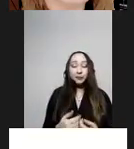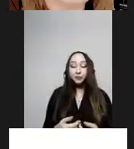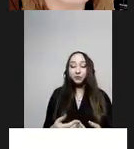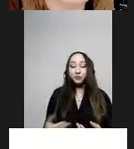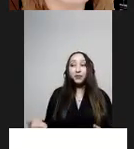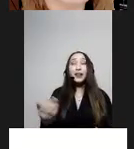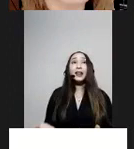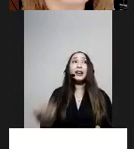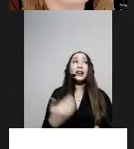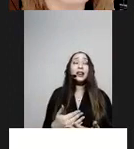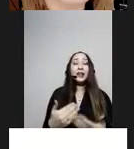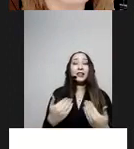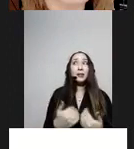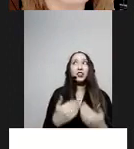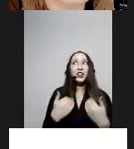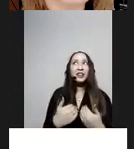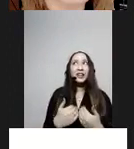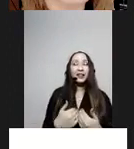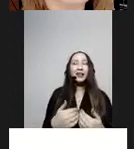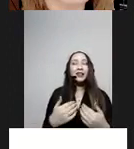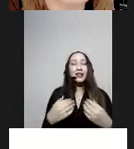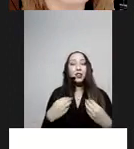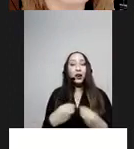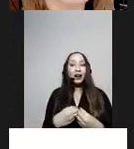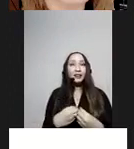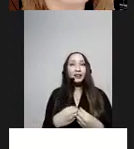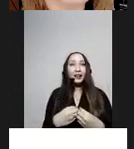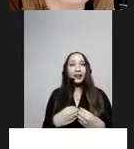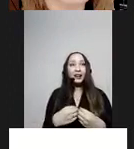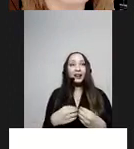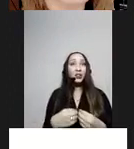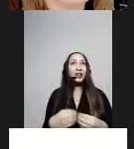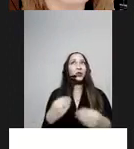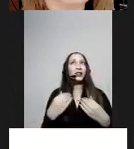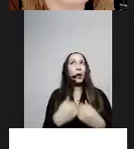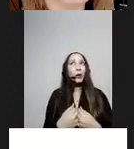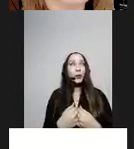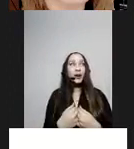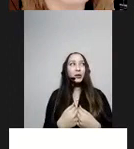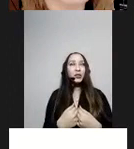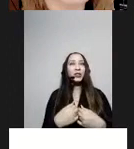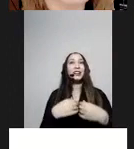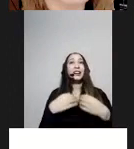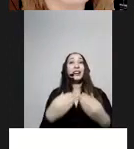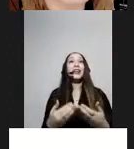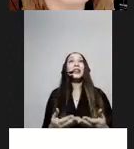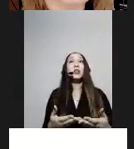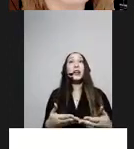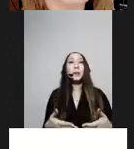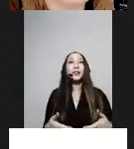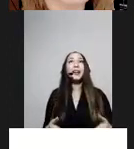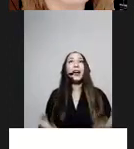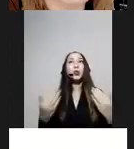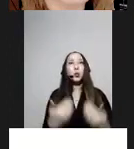interna, y esa dimensión interna nos hace gestionar nuestras propias emociones y nos